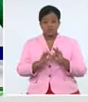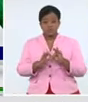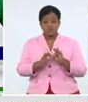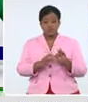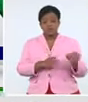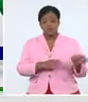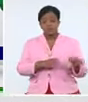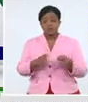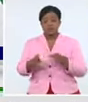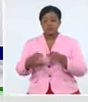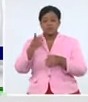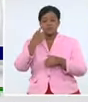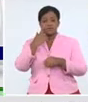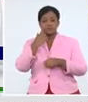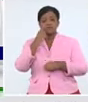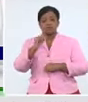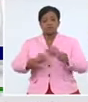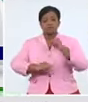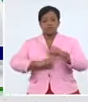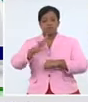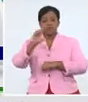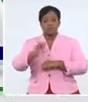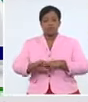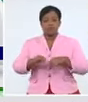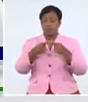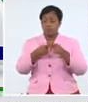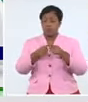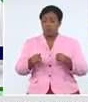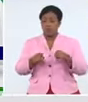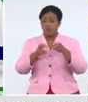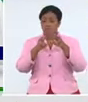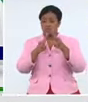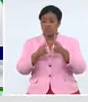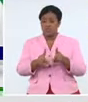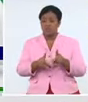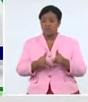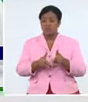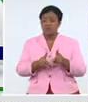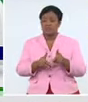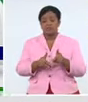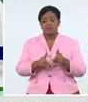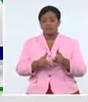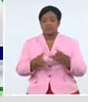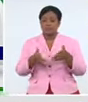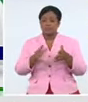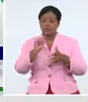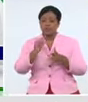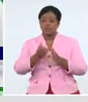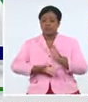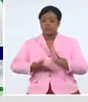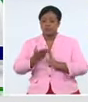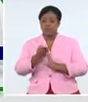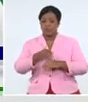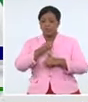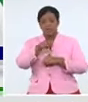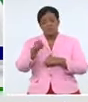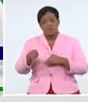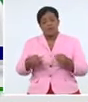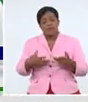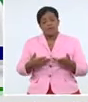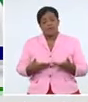una reducción, aunque estas cifras son cifras todavía elevadas y son personas que